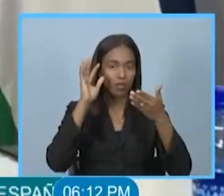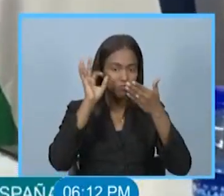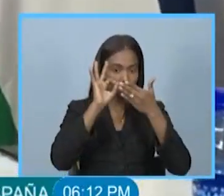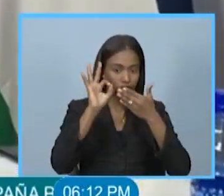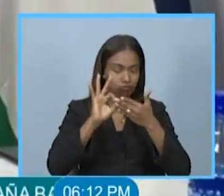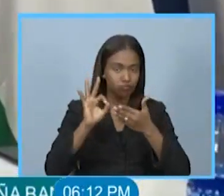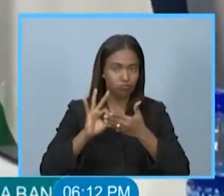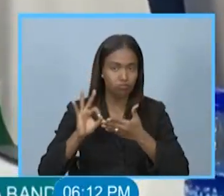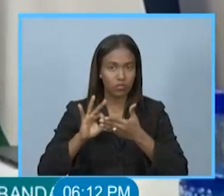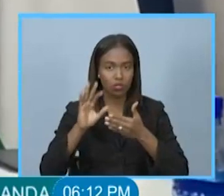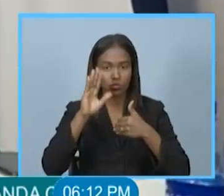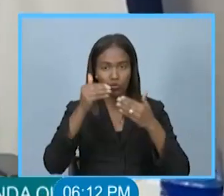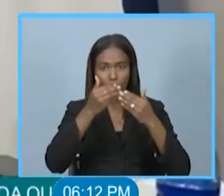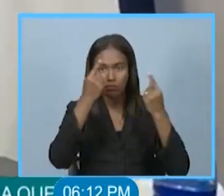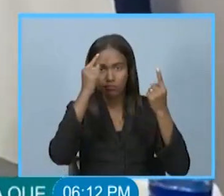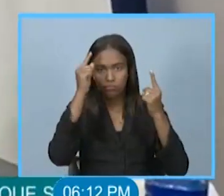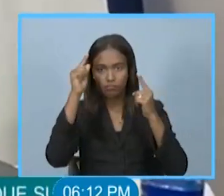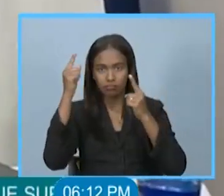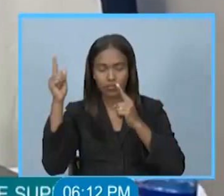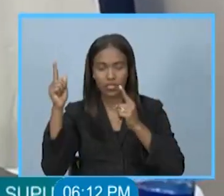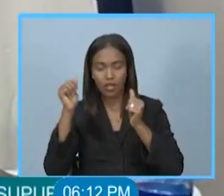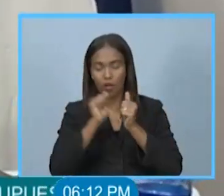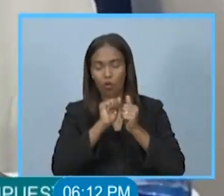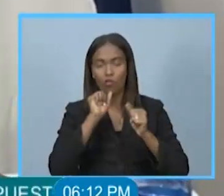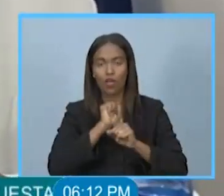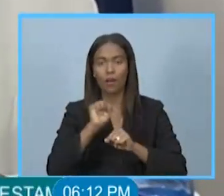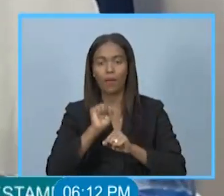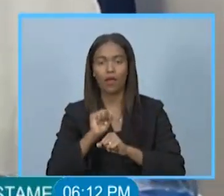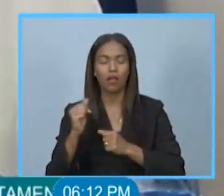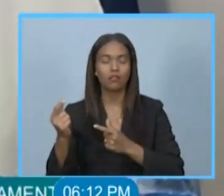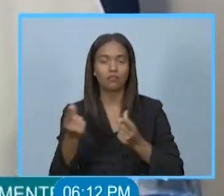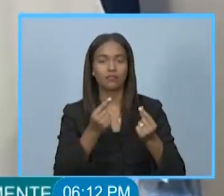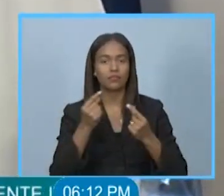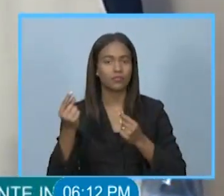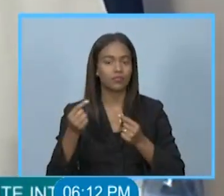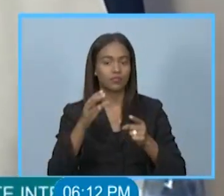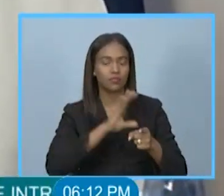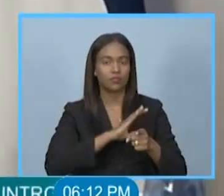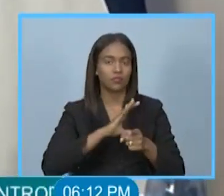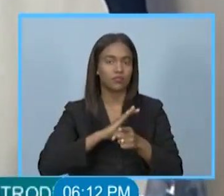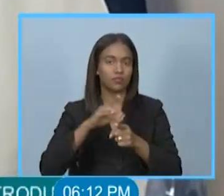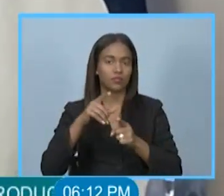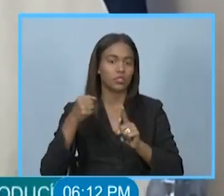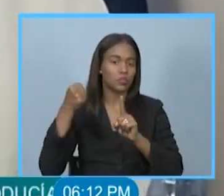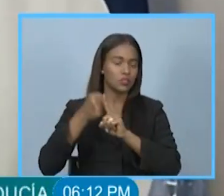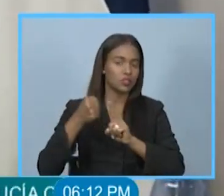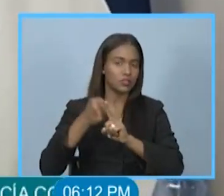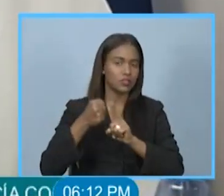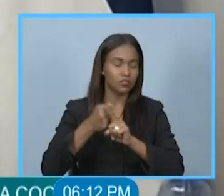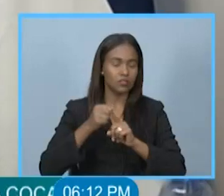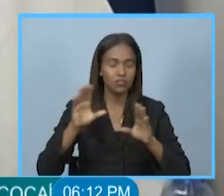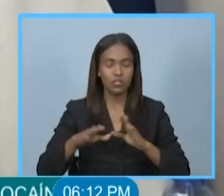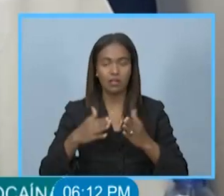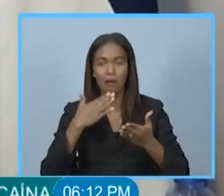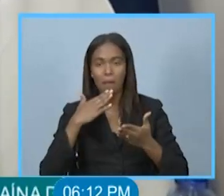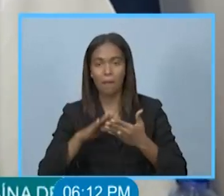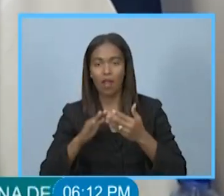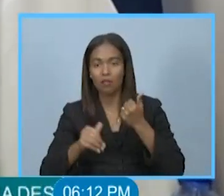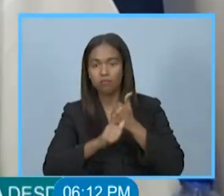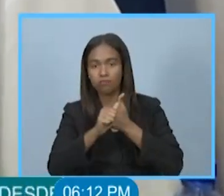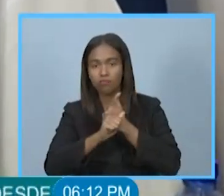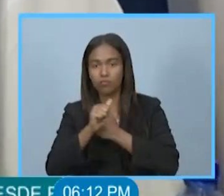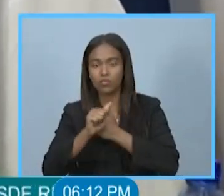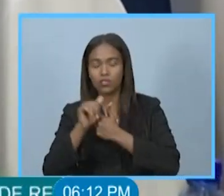a los resultados vender la operatividad el policía de la lucha contra la criminalidad y la delincuencia